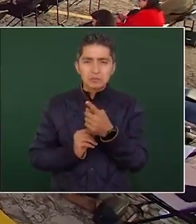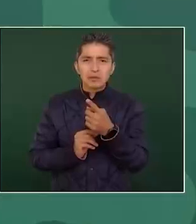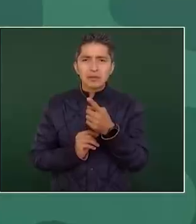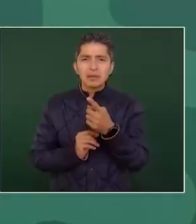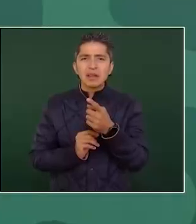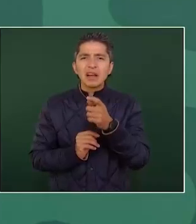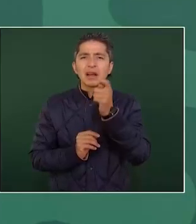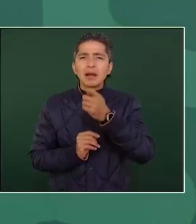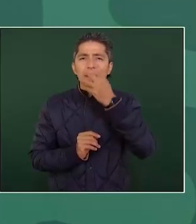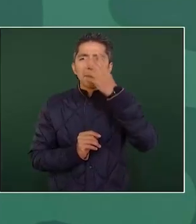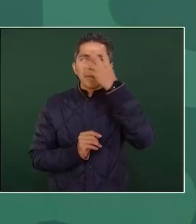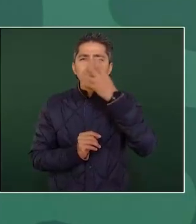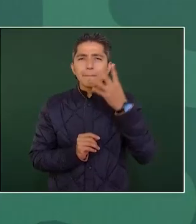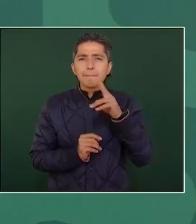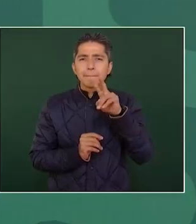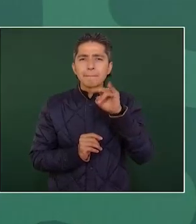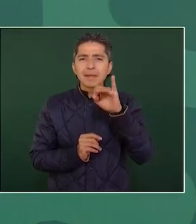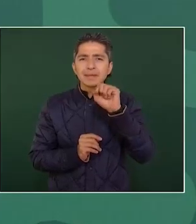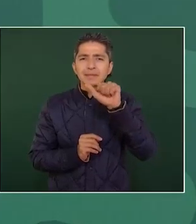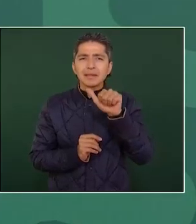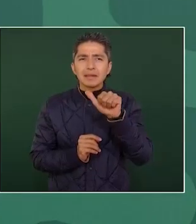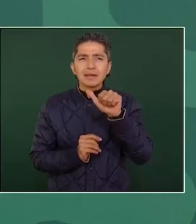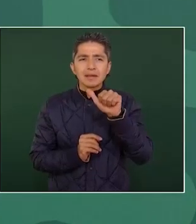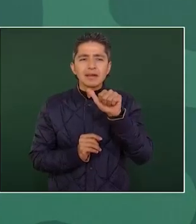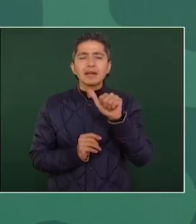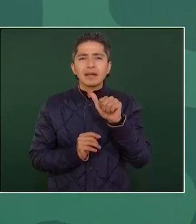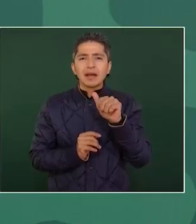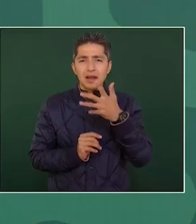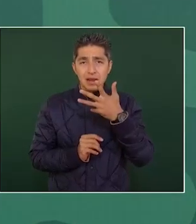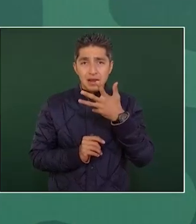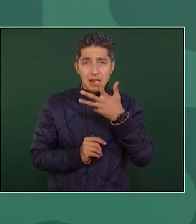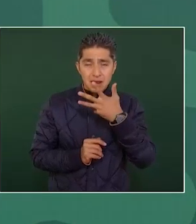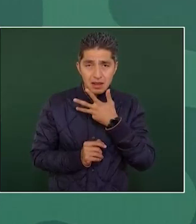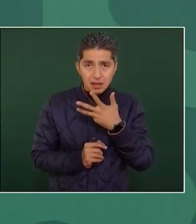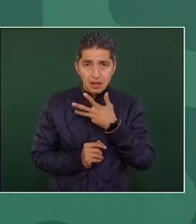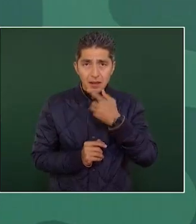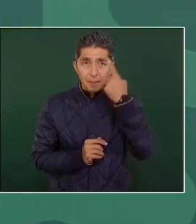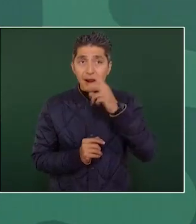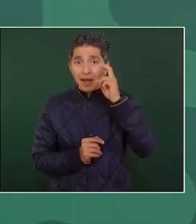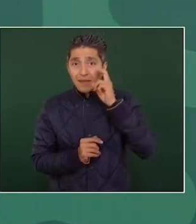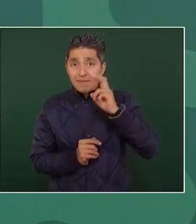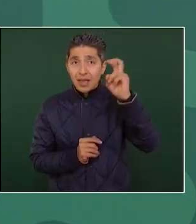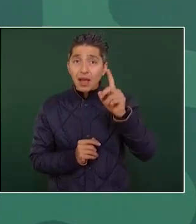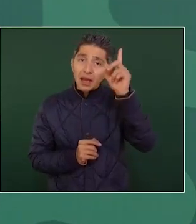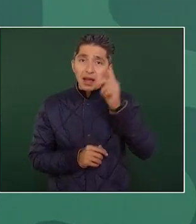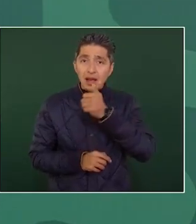visas que se establecen para viajar a Canadá